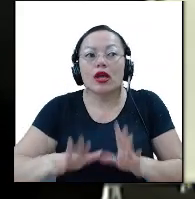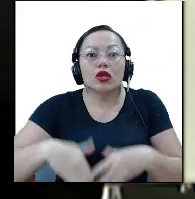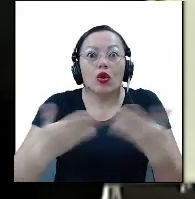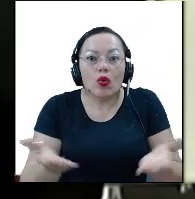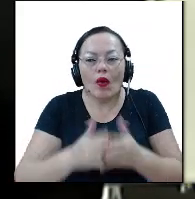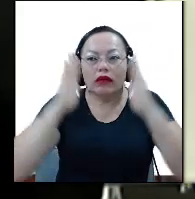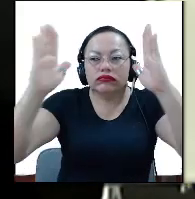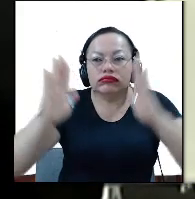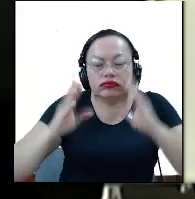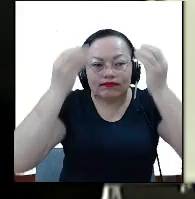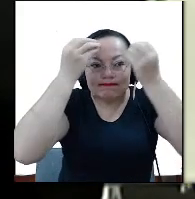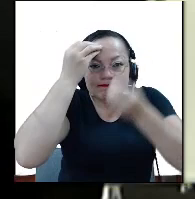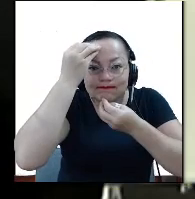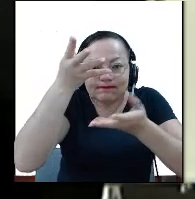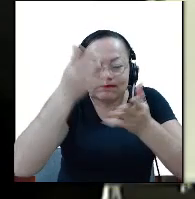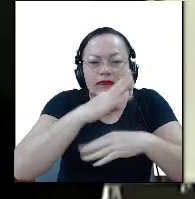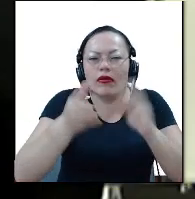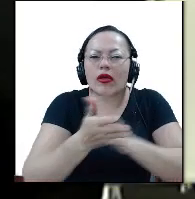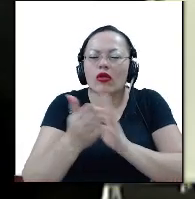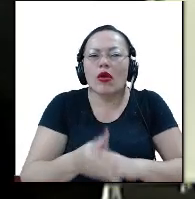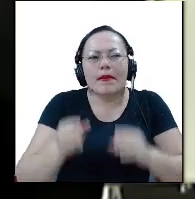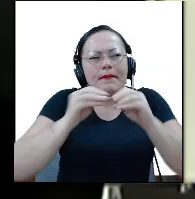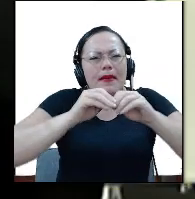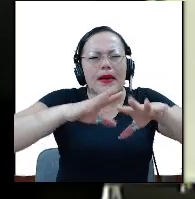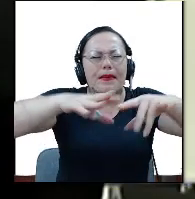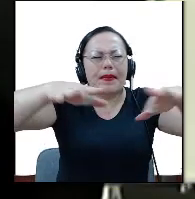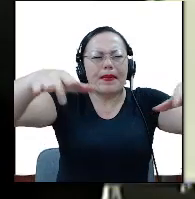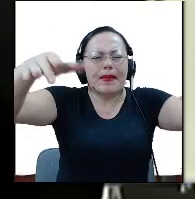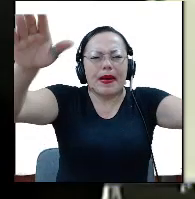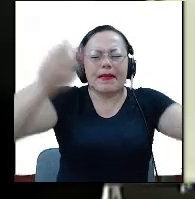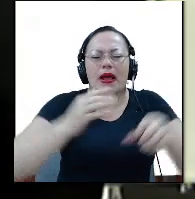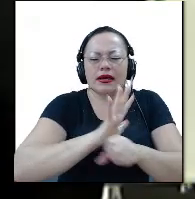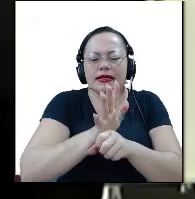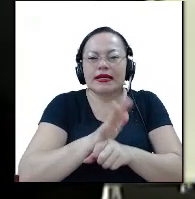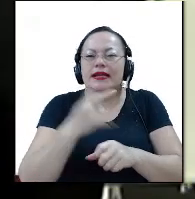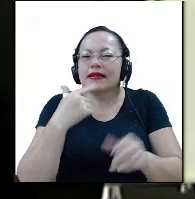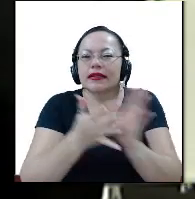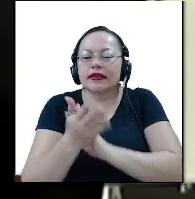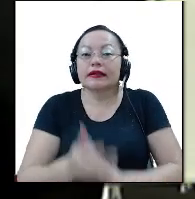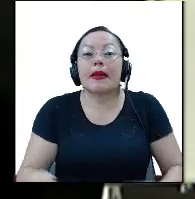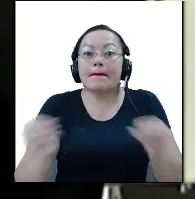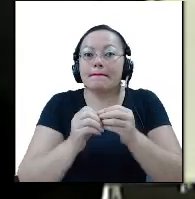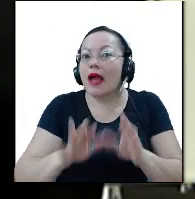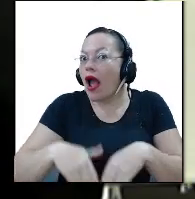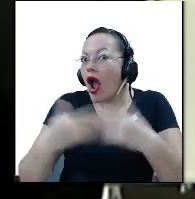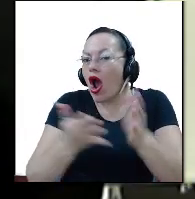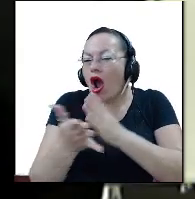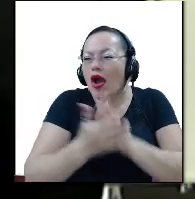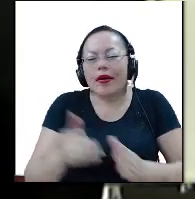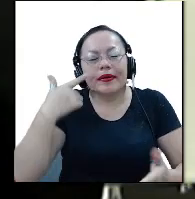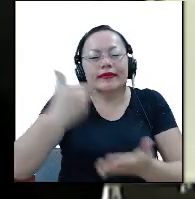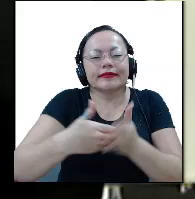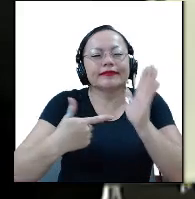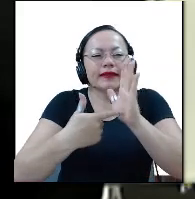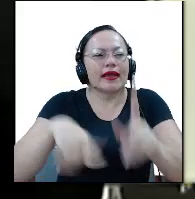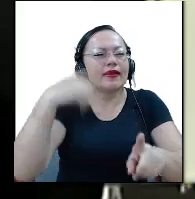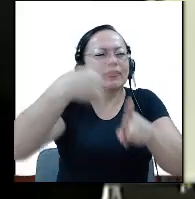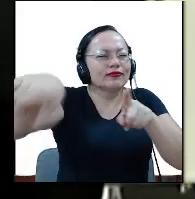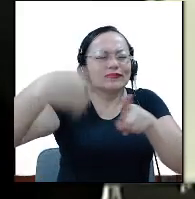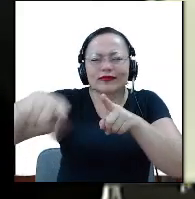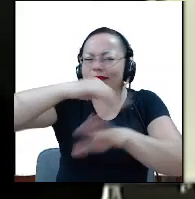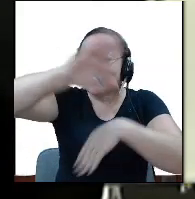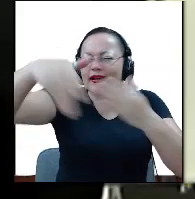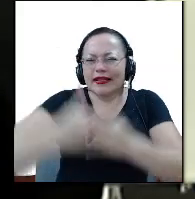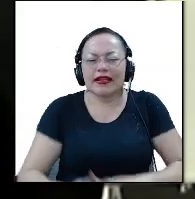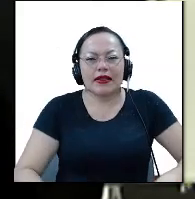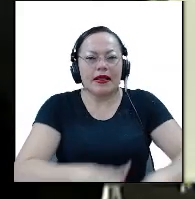las instrucciones que para evitar la propagación del coronavirus adopten o expidan los diferentes ministerios